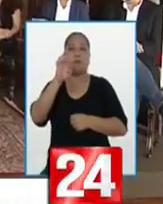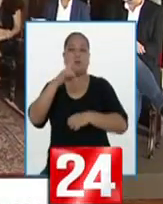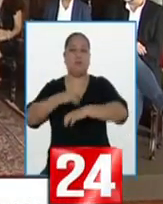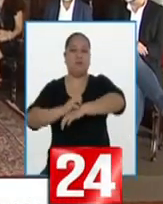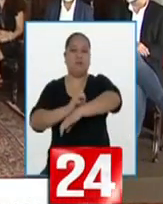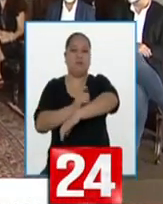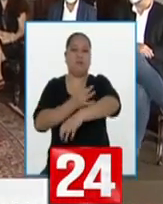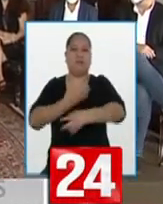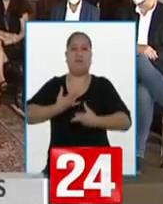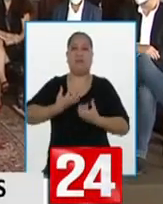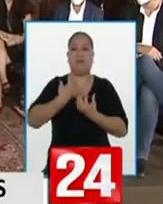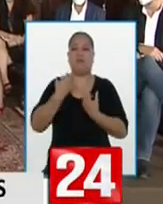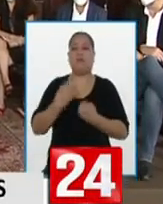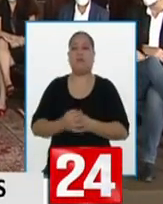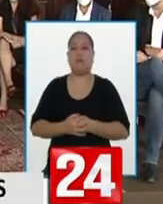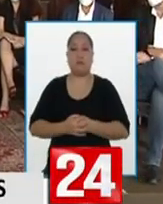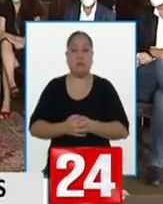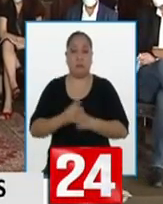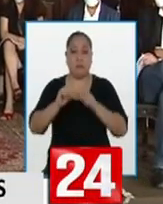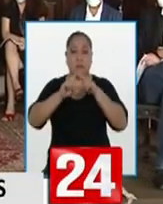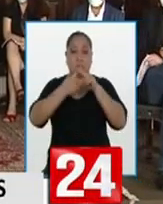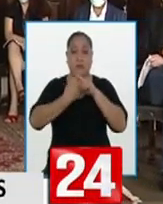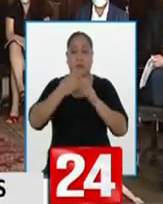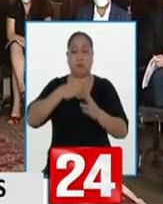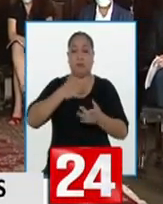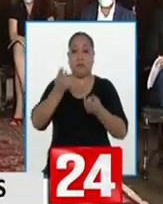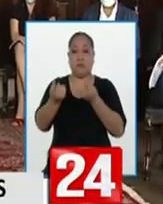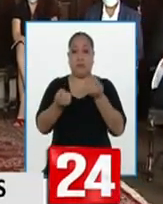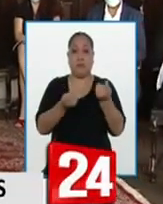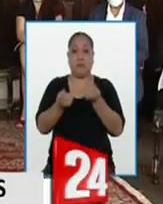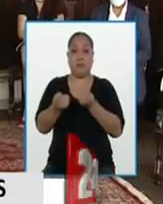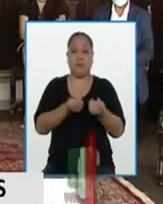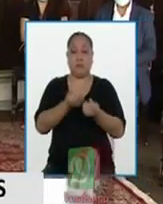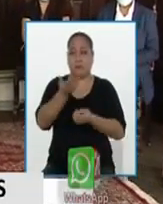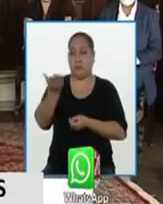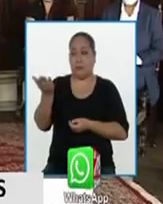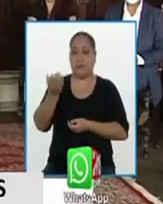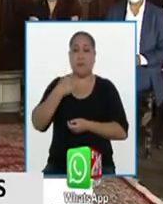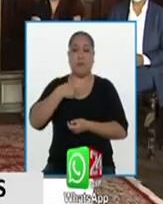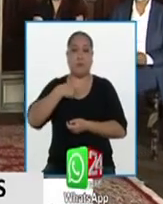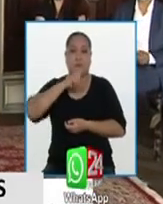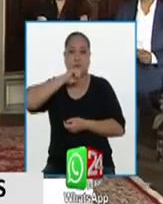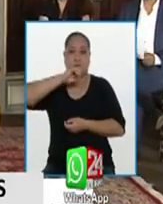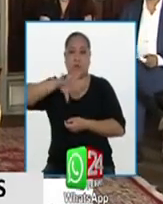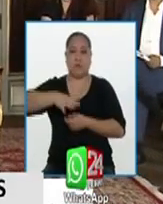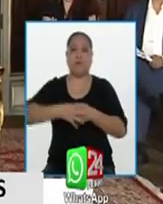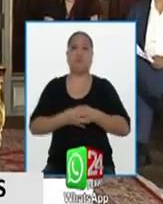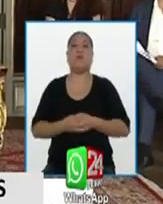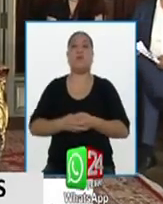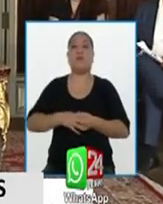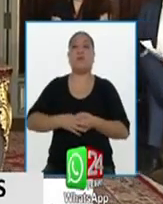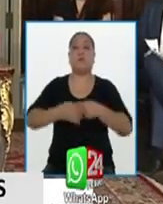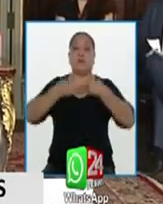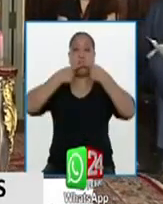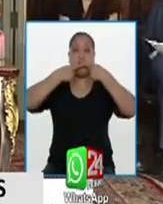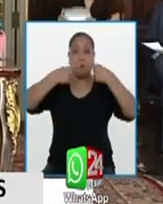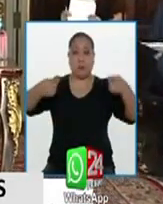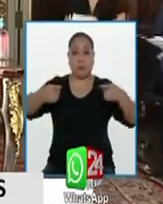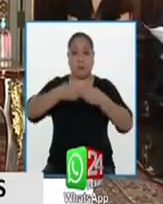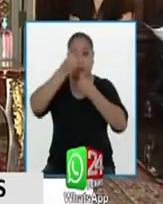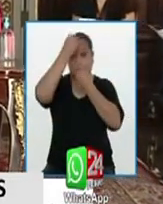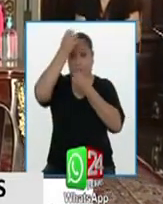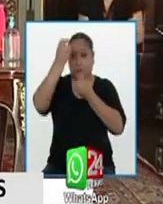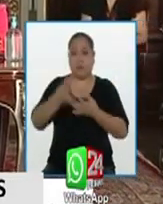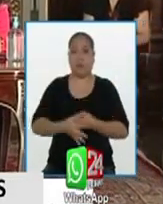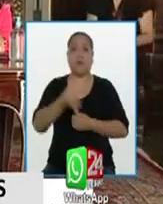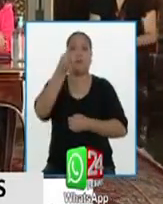El presidente de la República, Francisco Sagasti, y su gabinete ministerial, encabezado por Violeta Bermúdez, anunció nuevas medidas para evitar